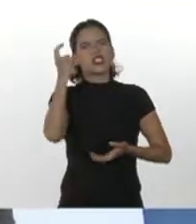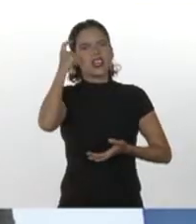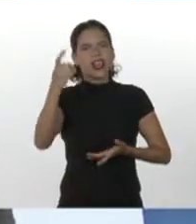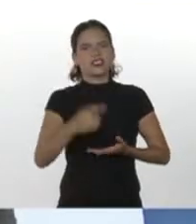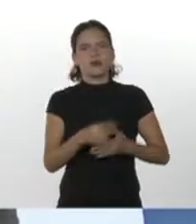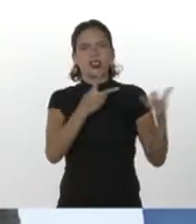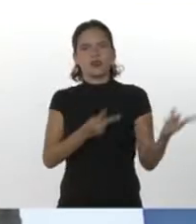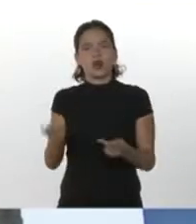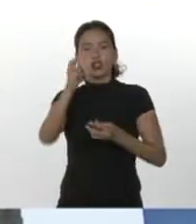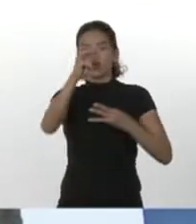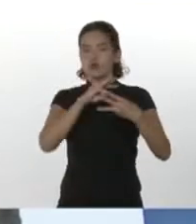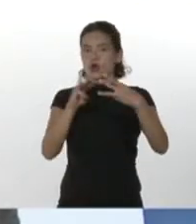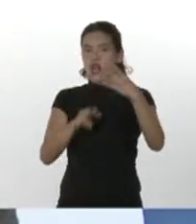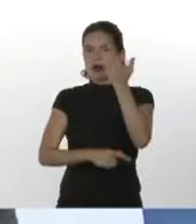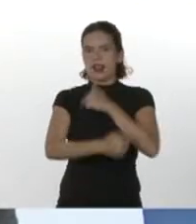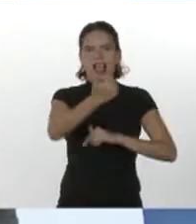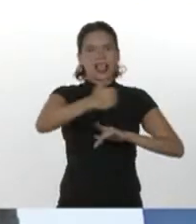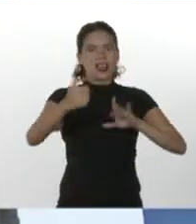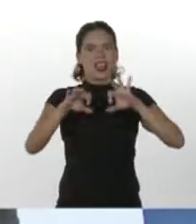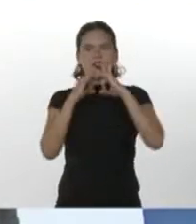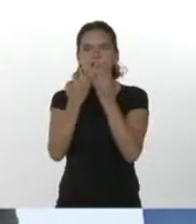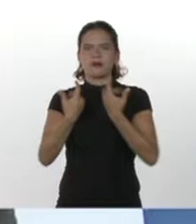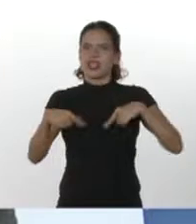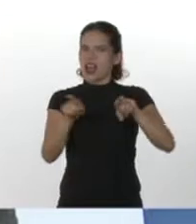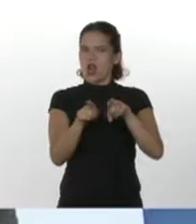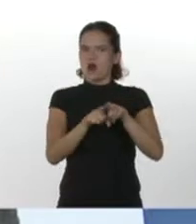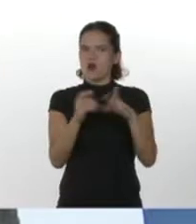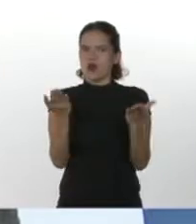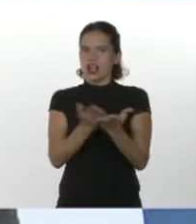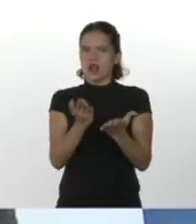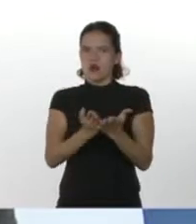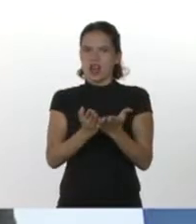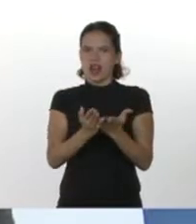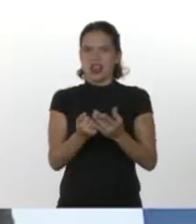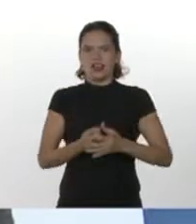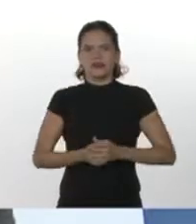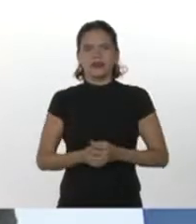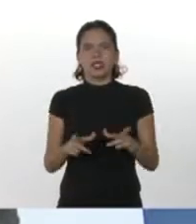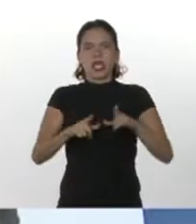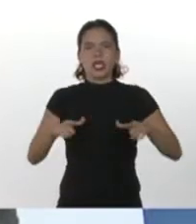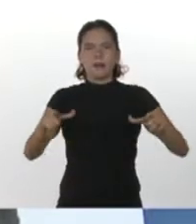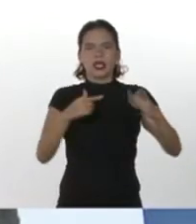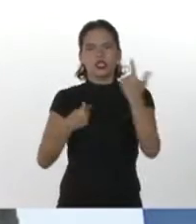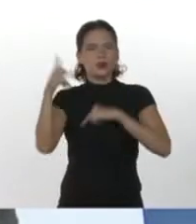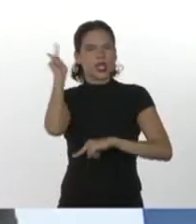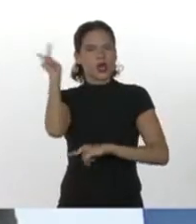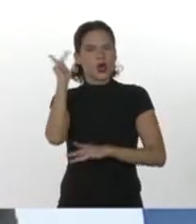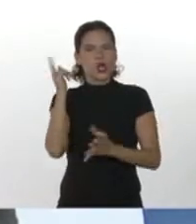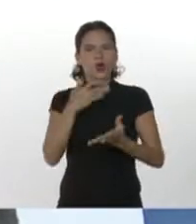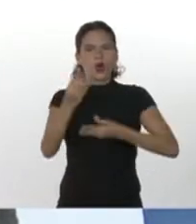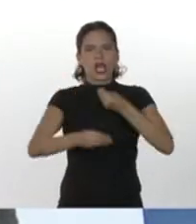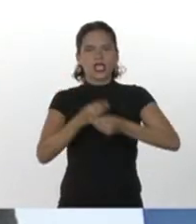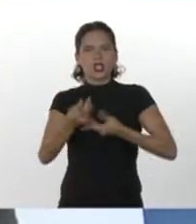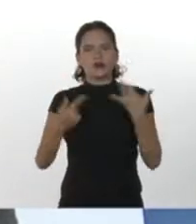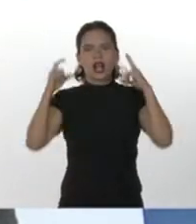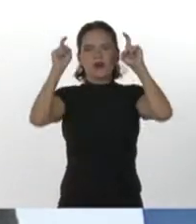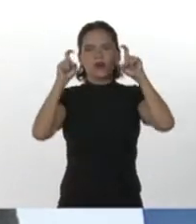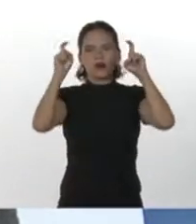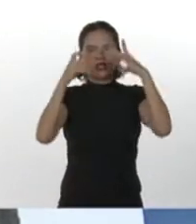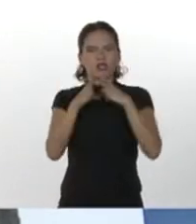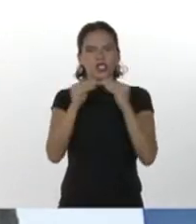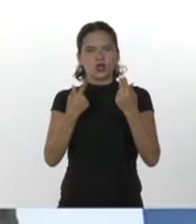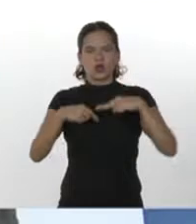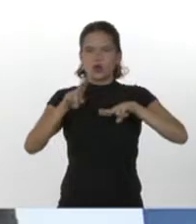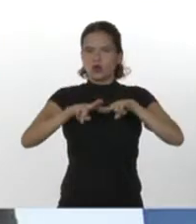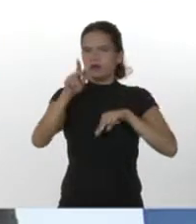Buenos días, bienvenidos a su programa Cada familia, una escuela. Espacio pedagógico dedicado a la formación de